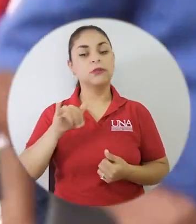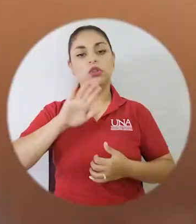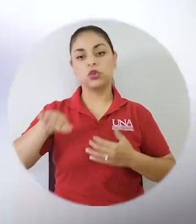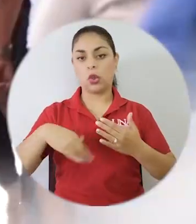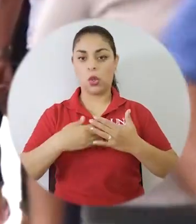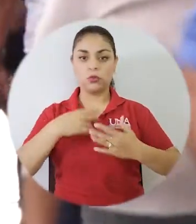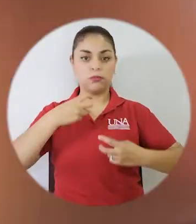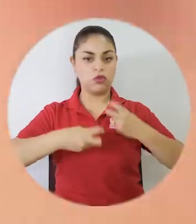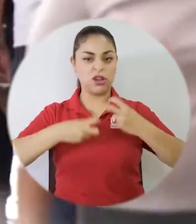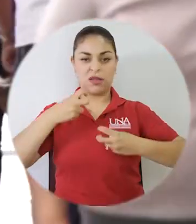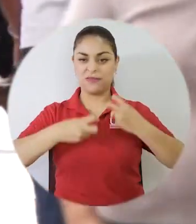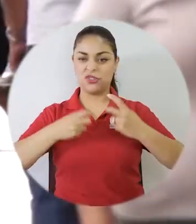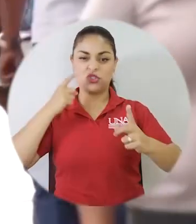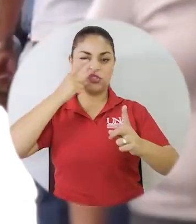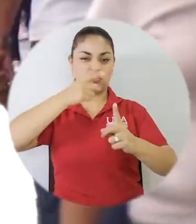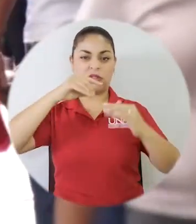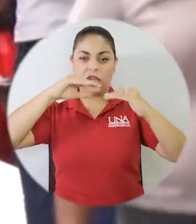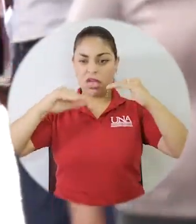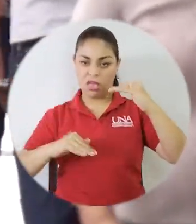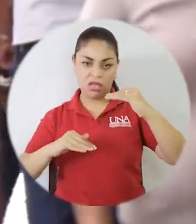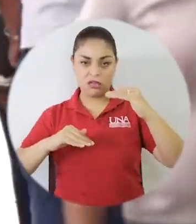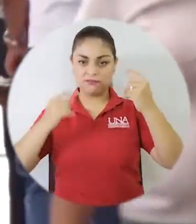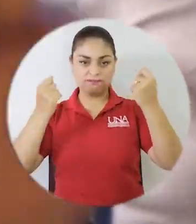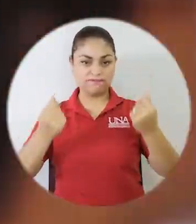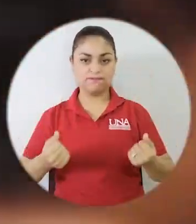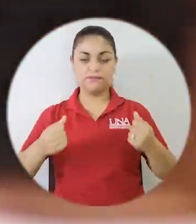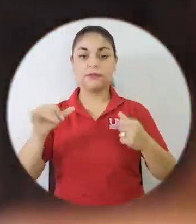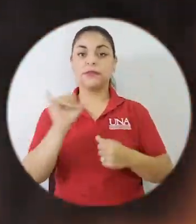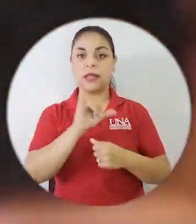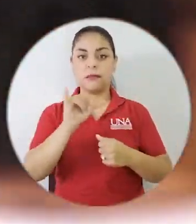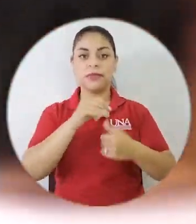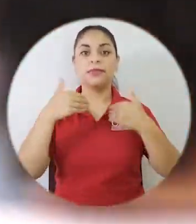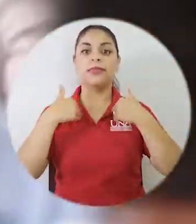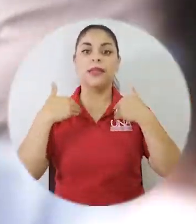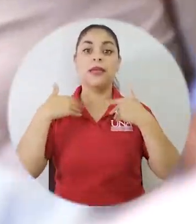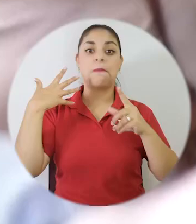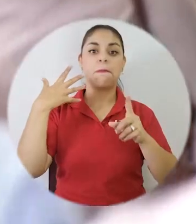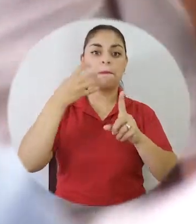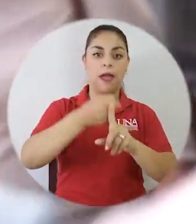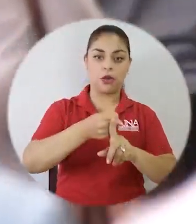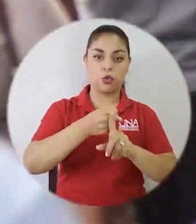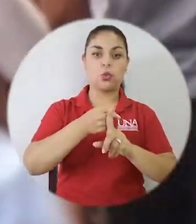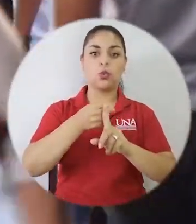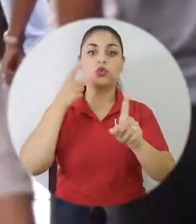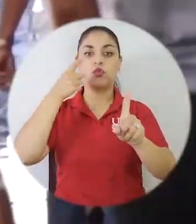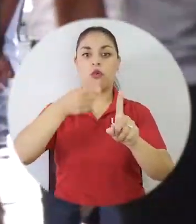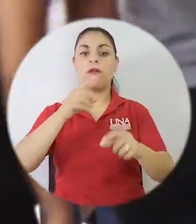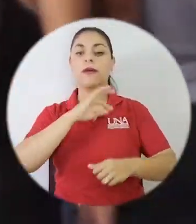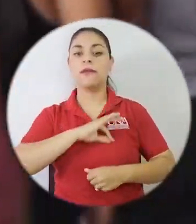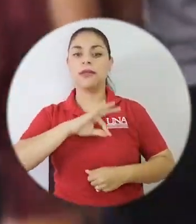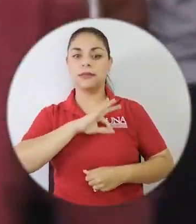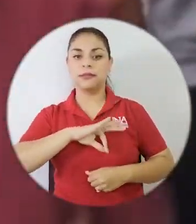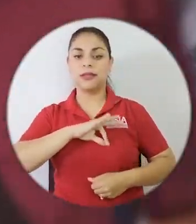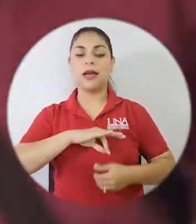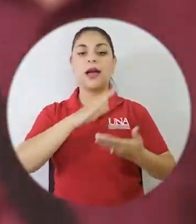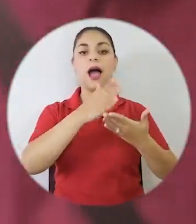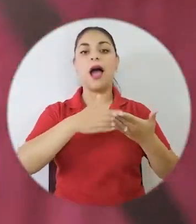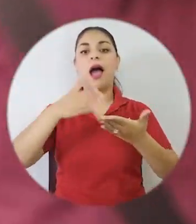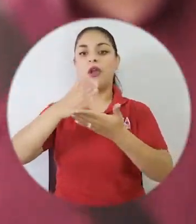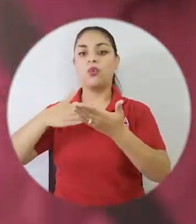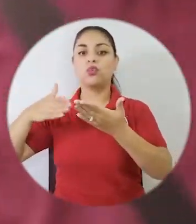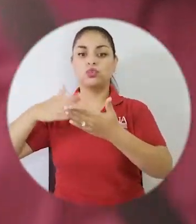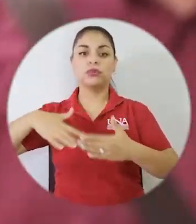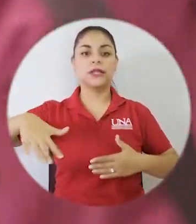los problemas en torno al desequilibrio presupuestario, que también ha tenido un impacto sobre el bienestar